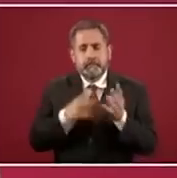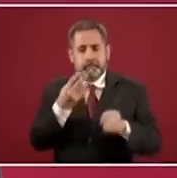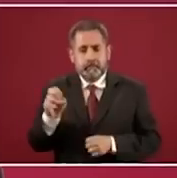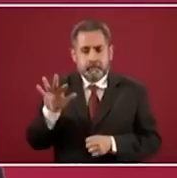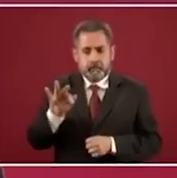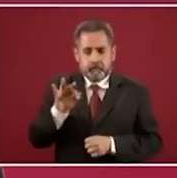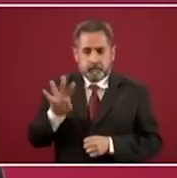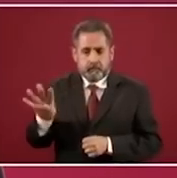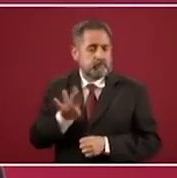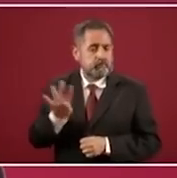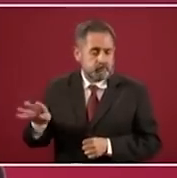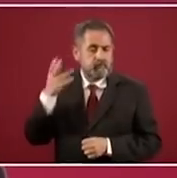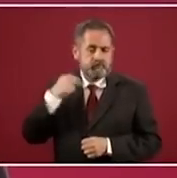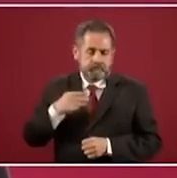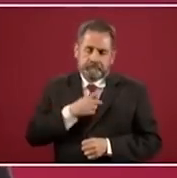1944.